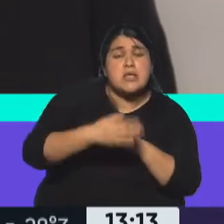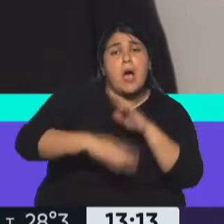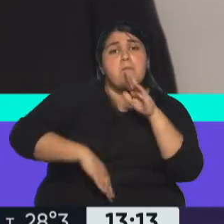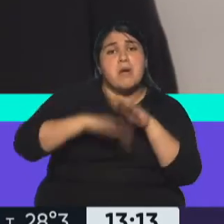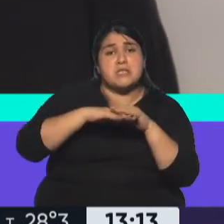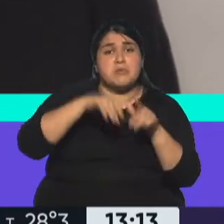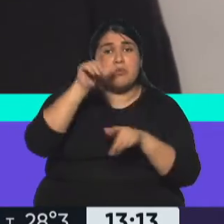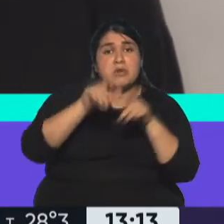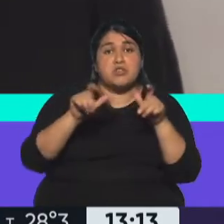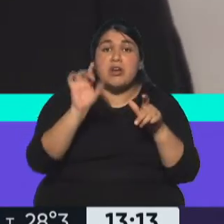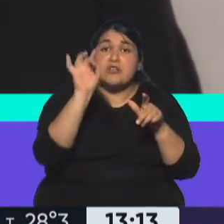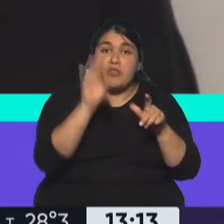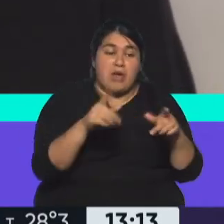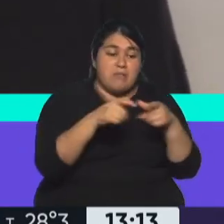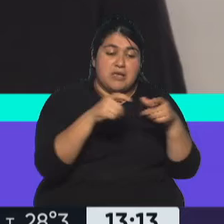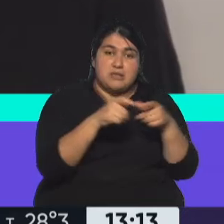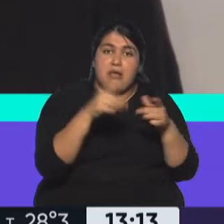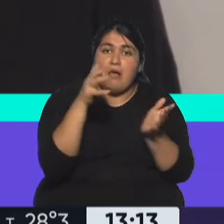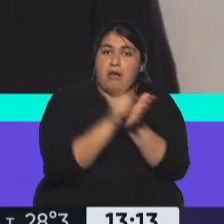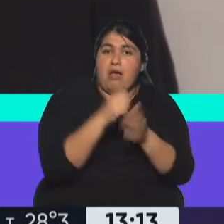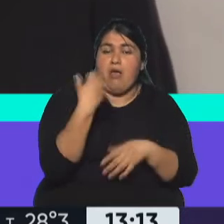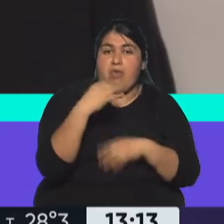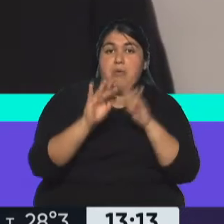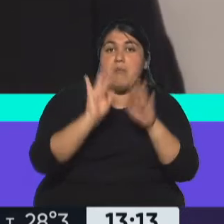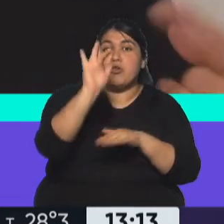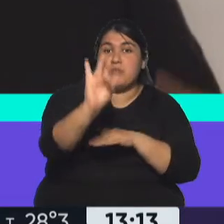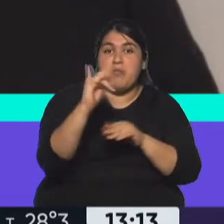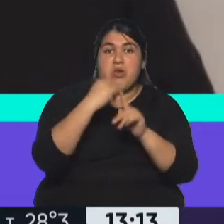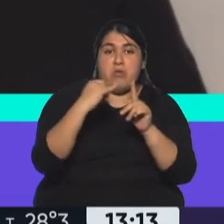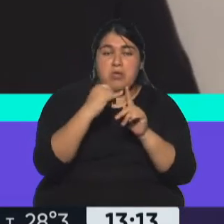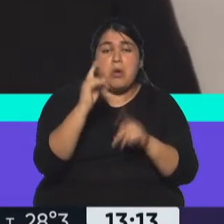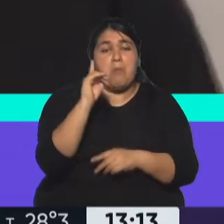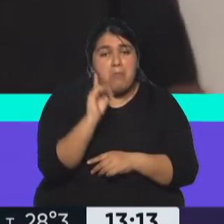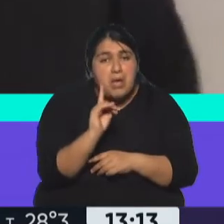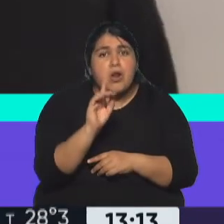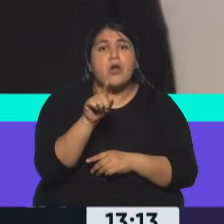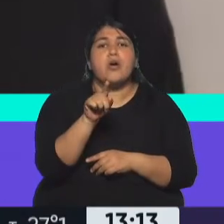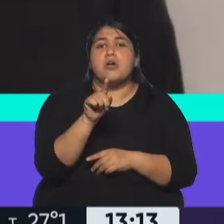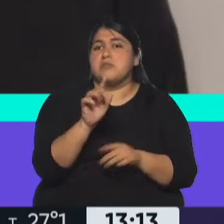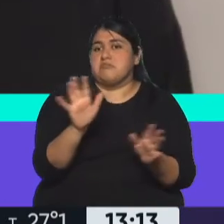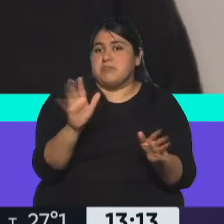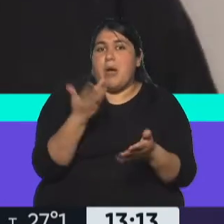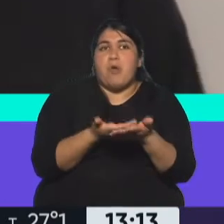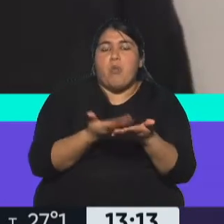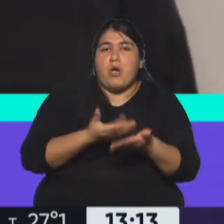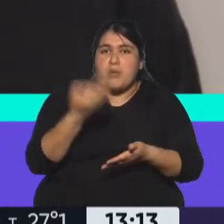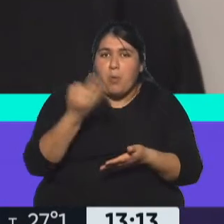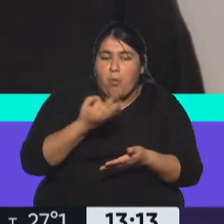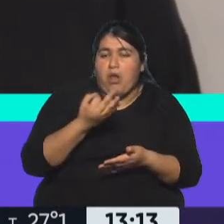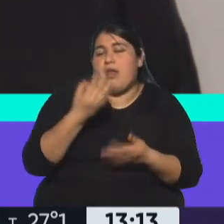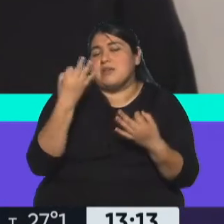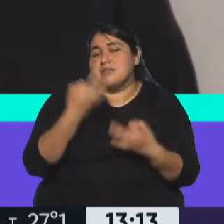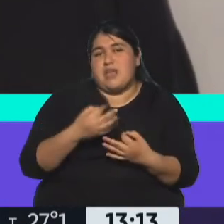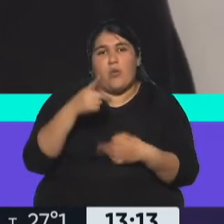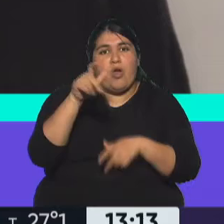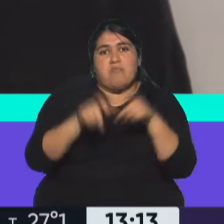con las entradas que se ponen a disposición a partir del próximo miércoles al mediodía, pero que además, como es tan buena la propuesta y seguramente va a haber mucha